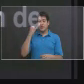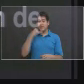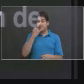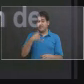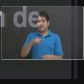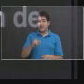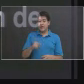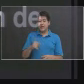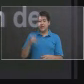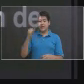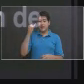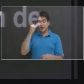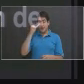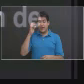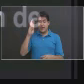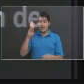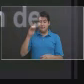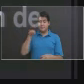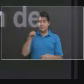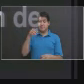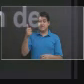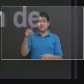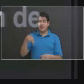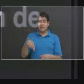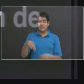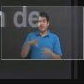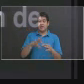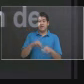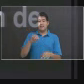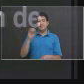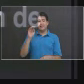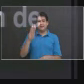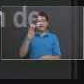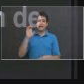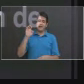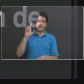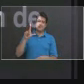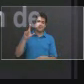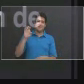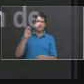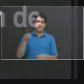Ibsán, Ibsán. Ese nombre sí lo puede poner, oye.